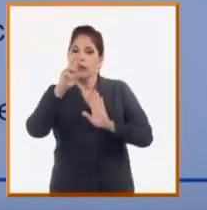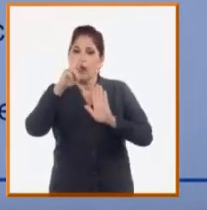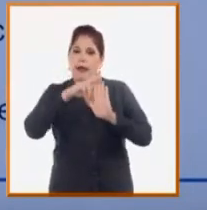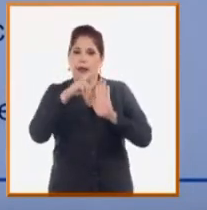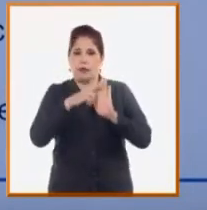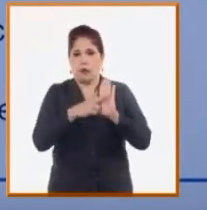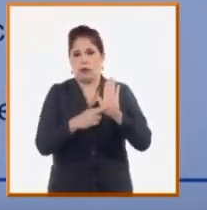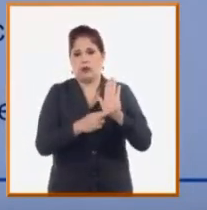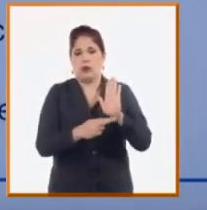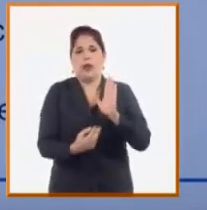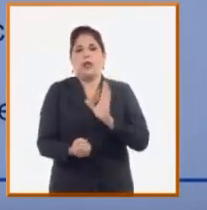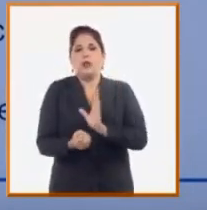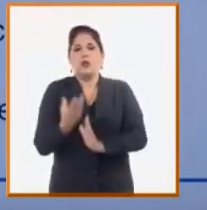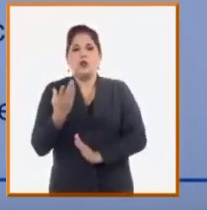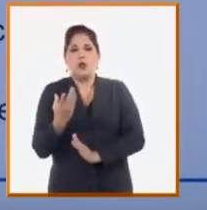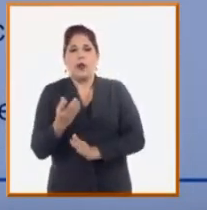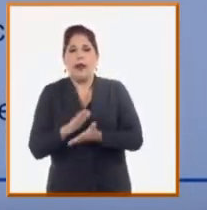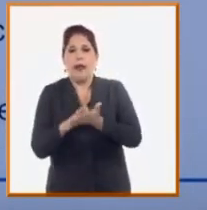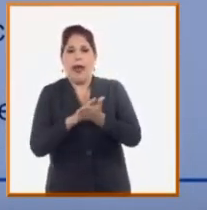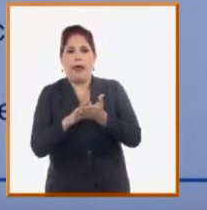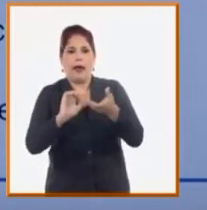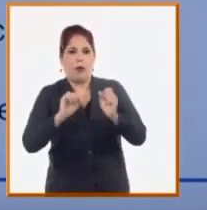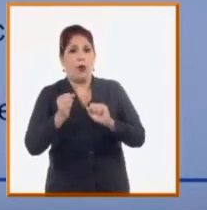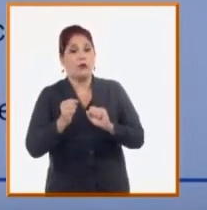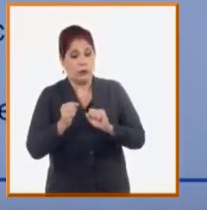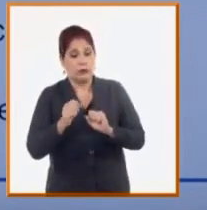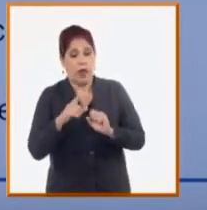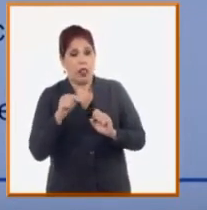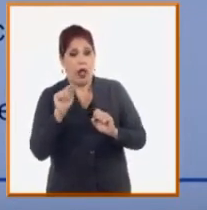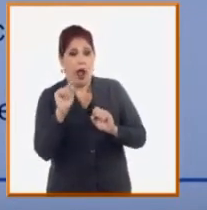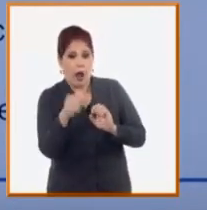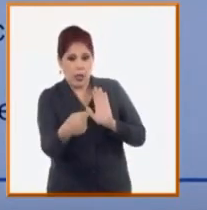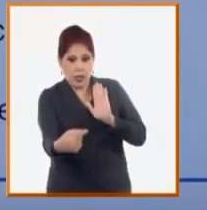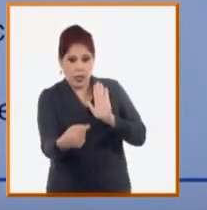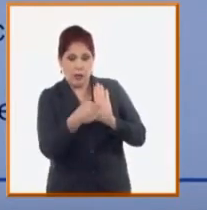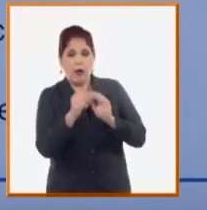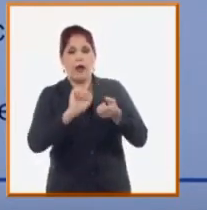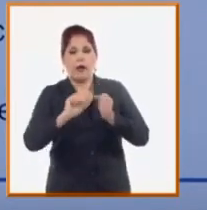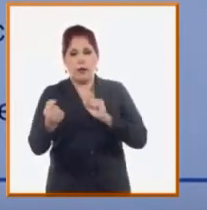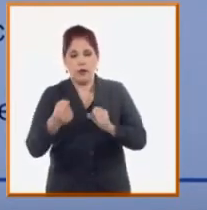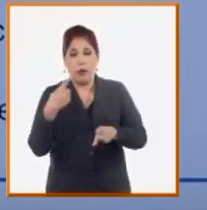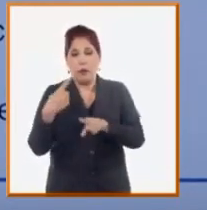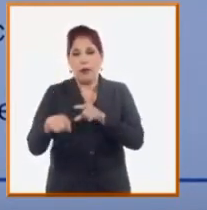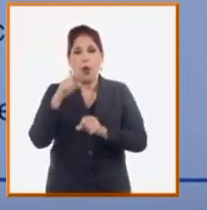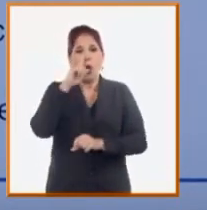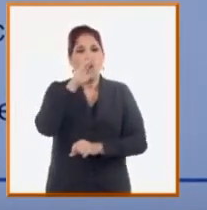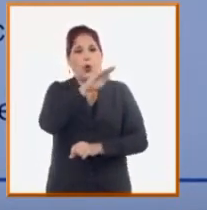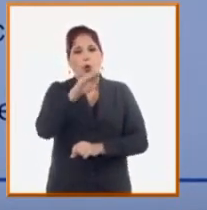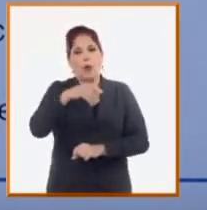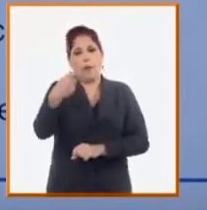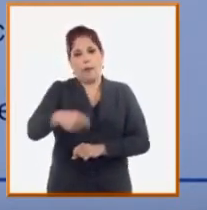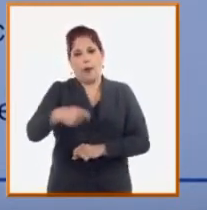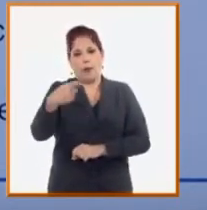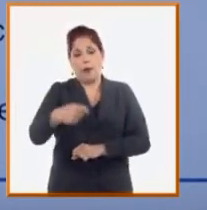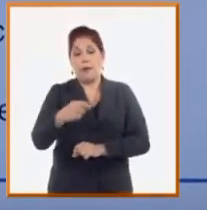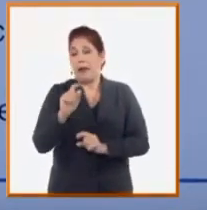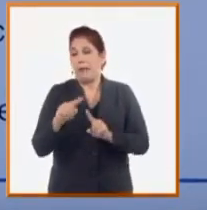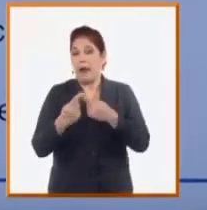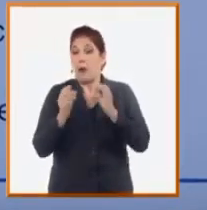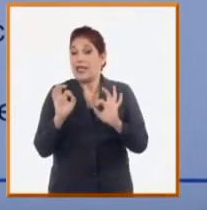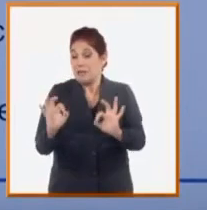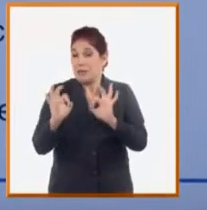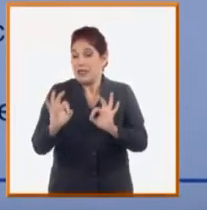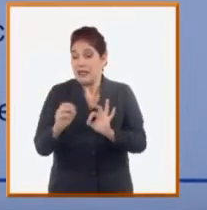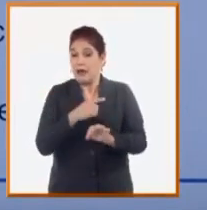que nacieran sin una regulación, aunque también es real que hay un grupo de normas jurídicas que les aplica. Pero específicamente hemos